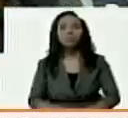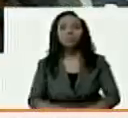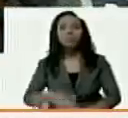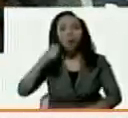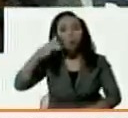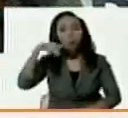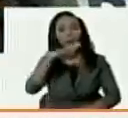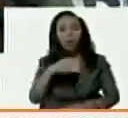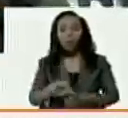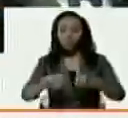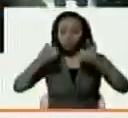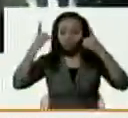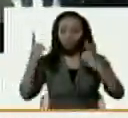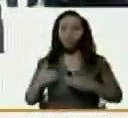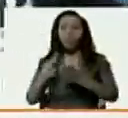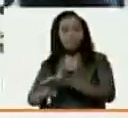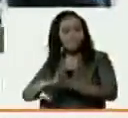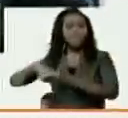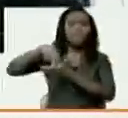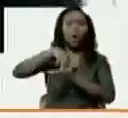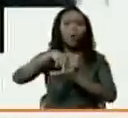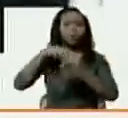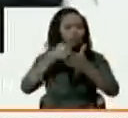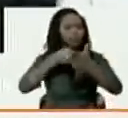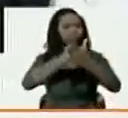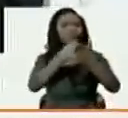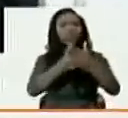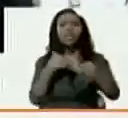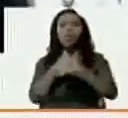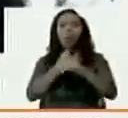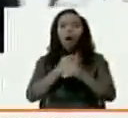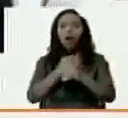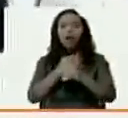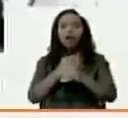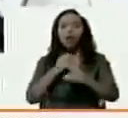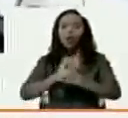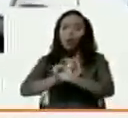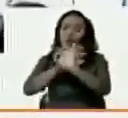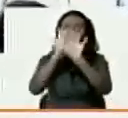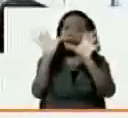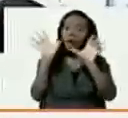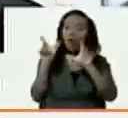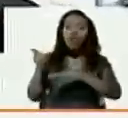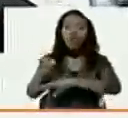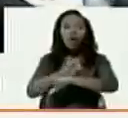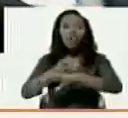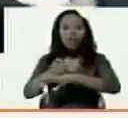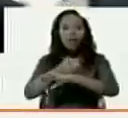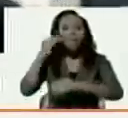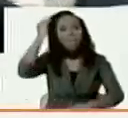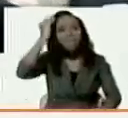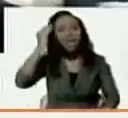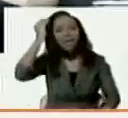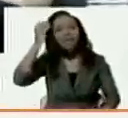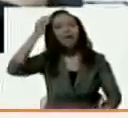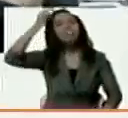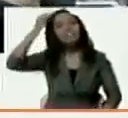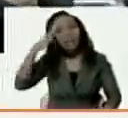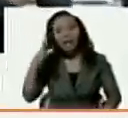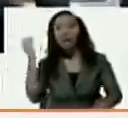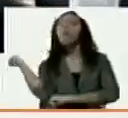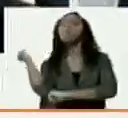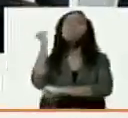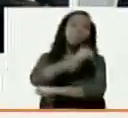deciden levantarse y hay como un refrescamiento y los gobiernos creen que han vencido a los